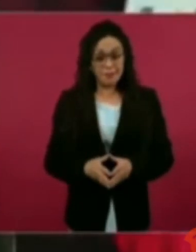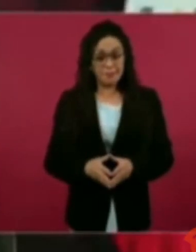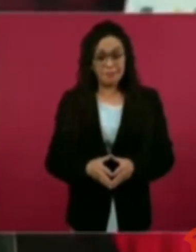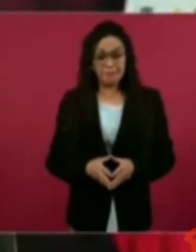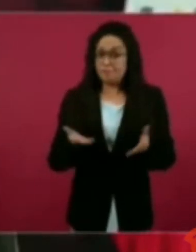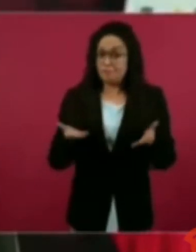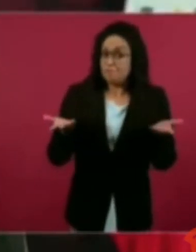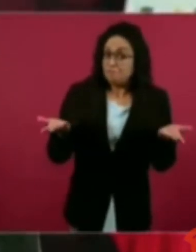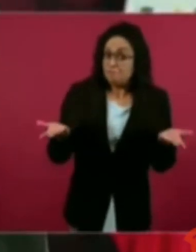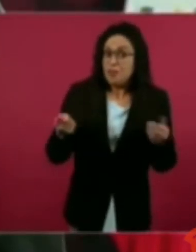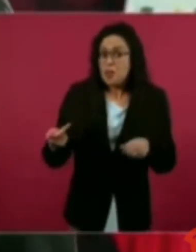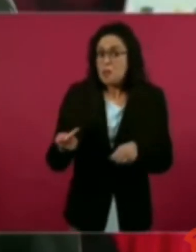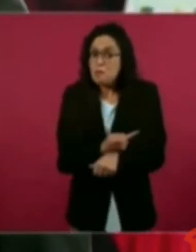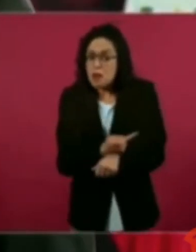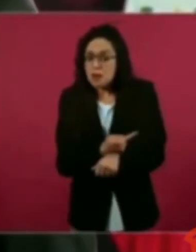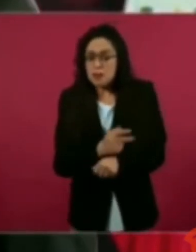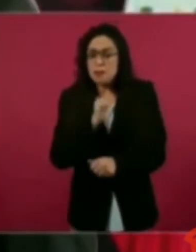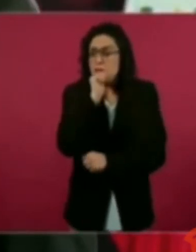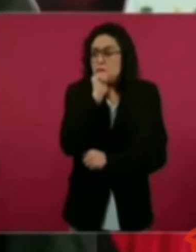no pasa nada.